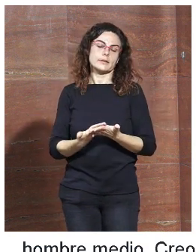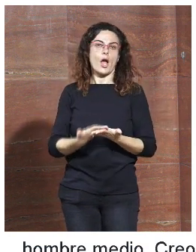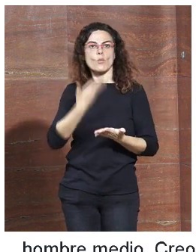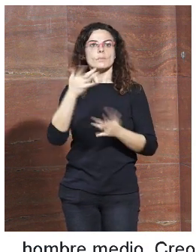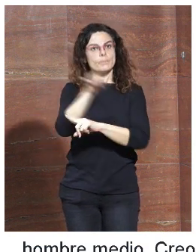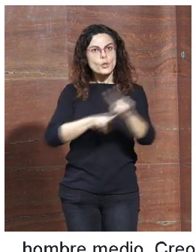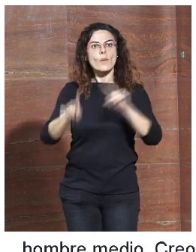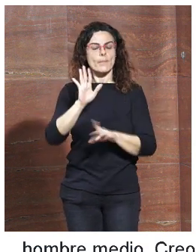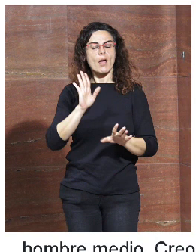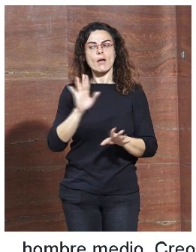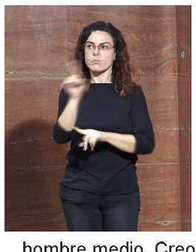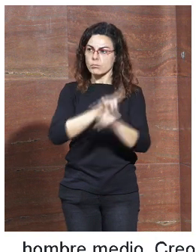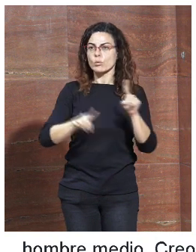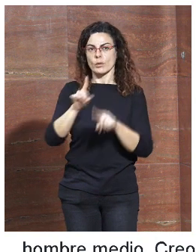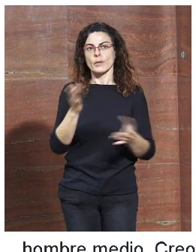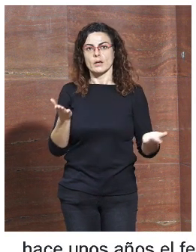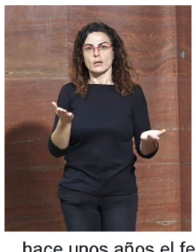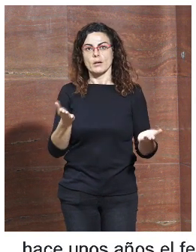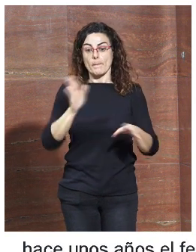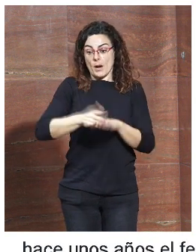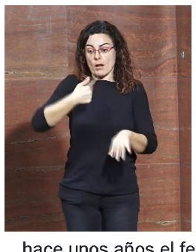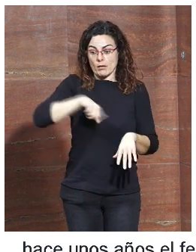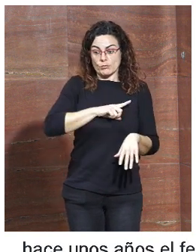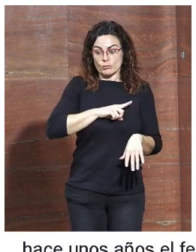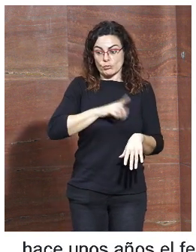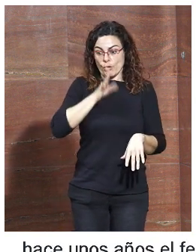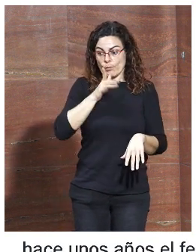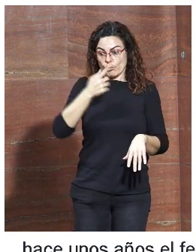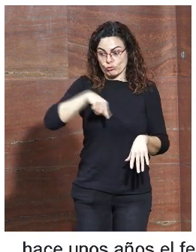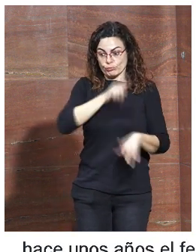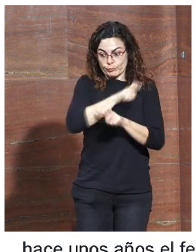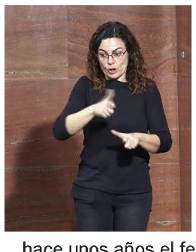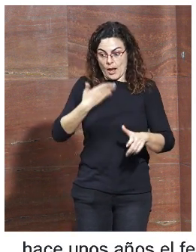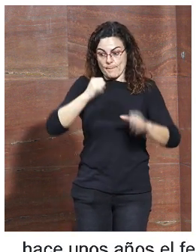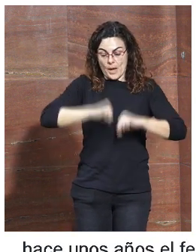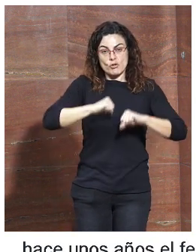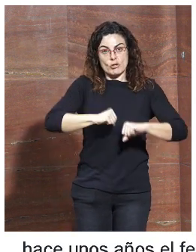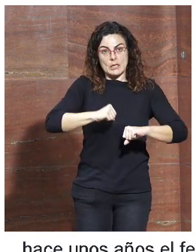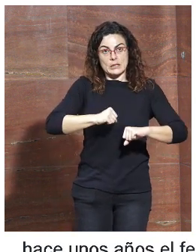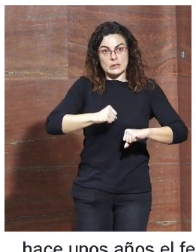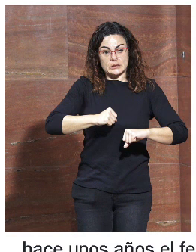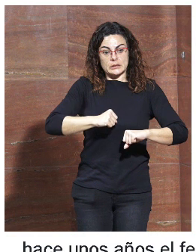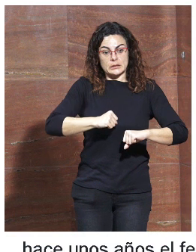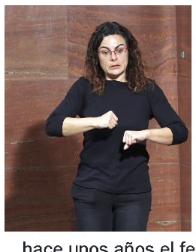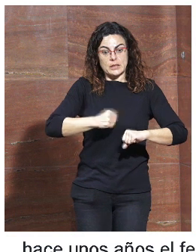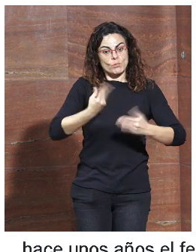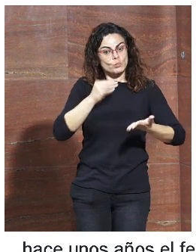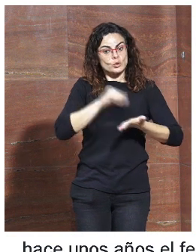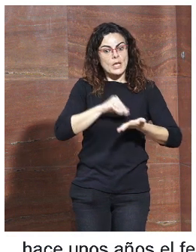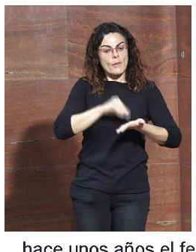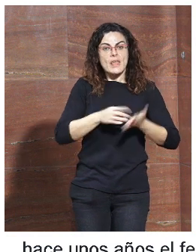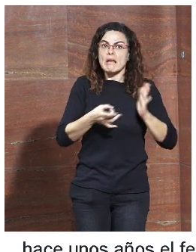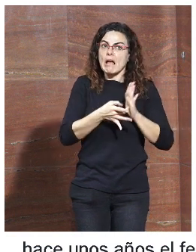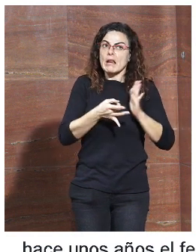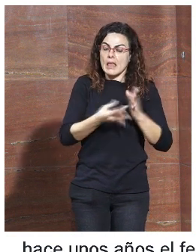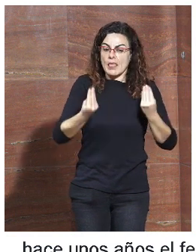un problema para nosotros, como personas que envejecemos y que no siempre envejecemos con la calidad